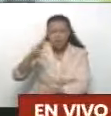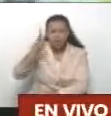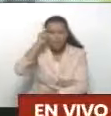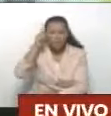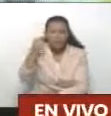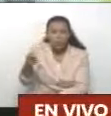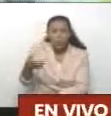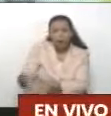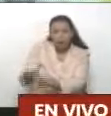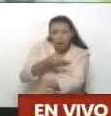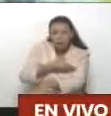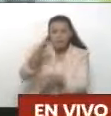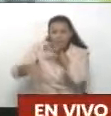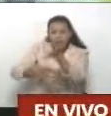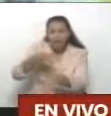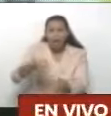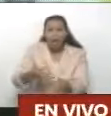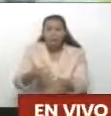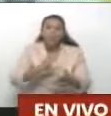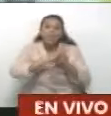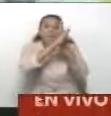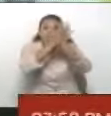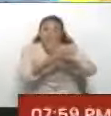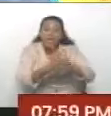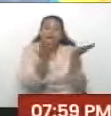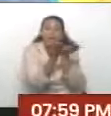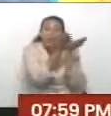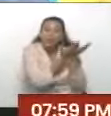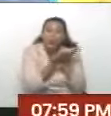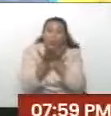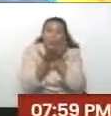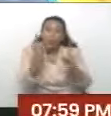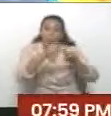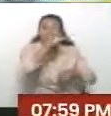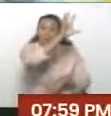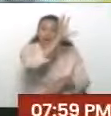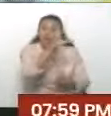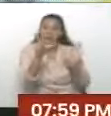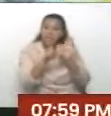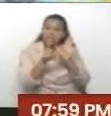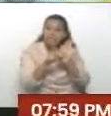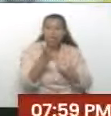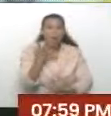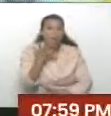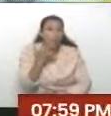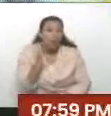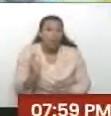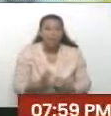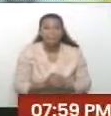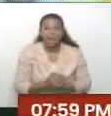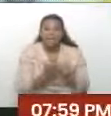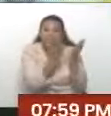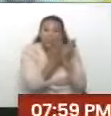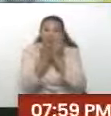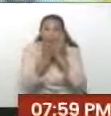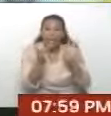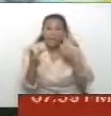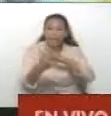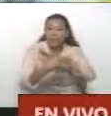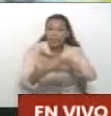Sazone, culminar sus estudios en bachillerato, sus estudios